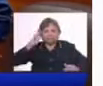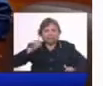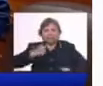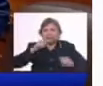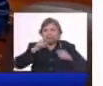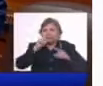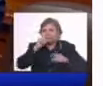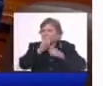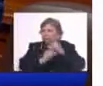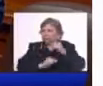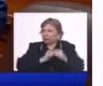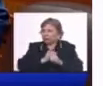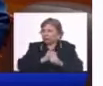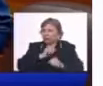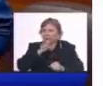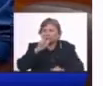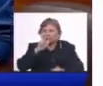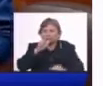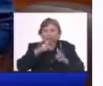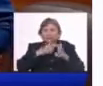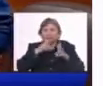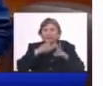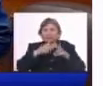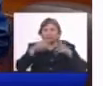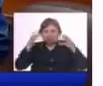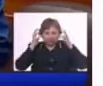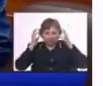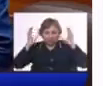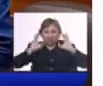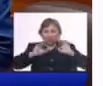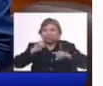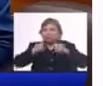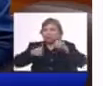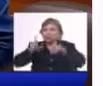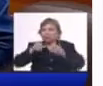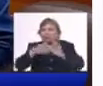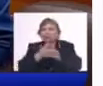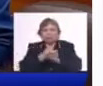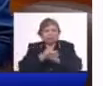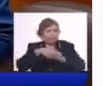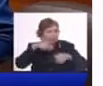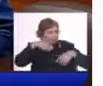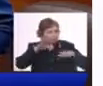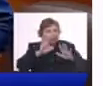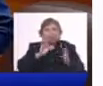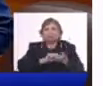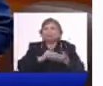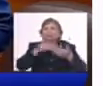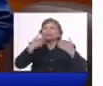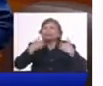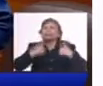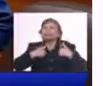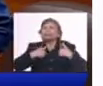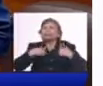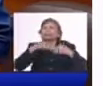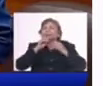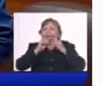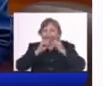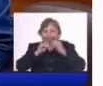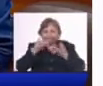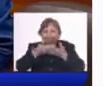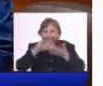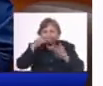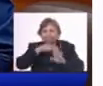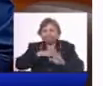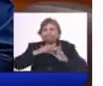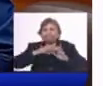año. Esos tres puntos los hemos consensuado con algunos colegas y seguramente habrán otros, pero tenemos salida de esta reunión, tener un